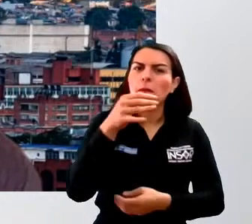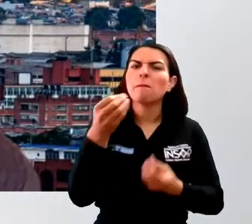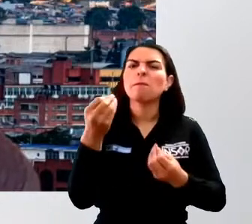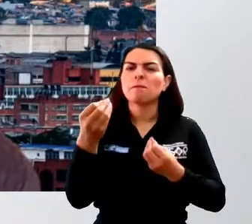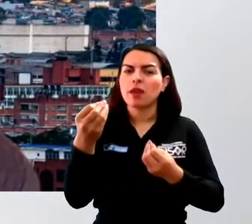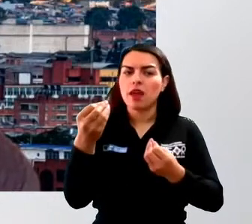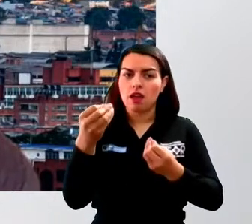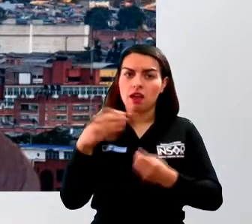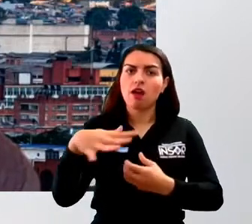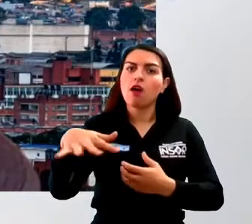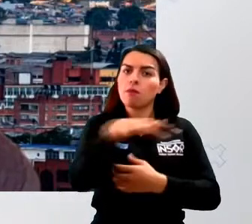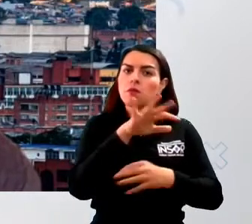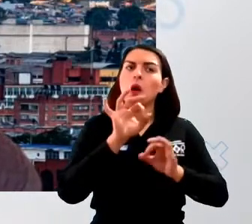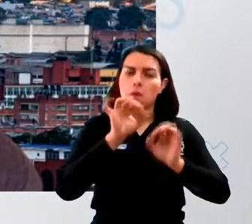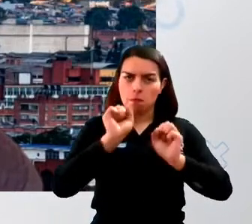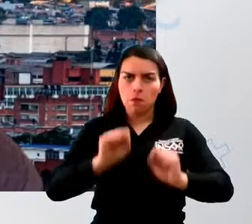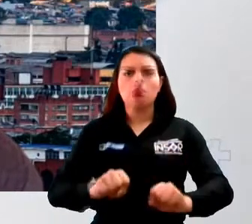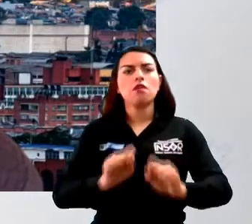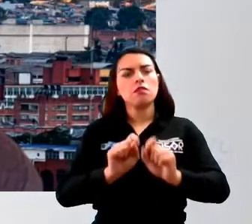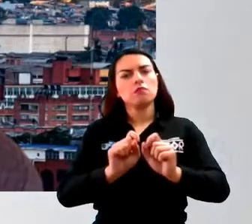hibridar el proceso educativo?